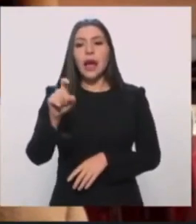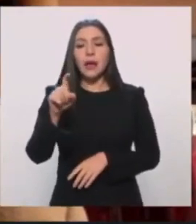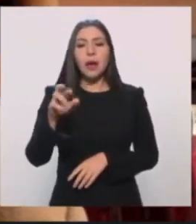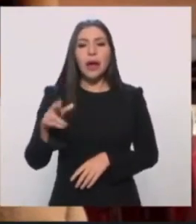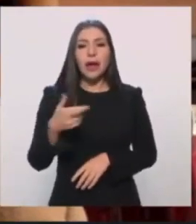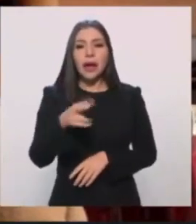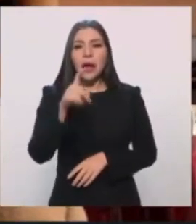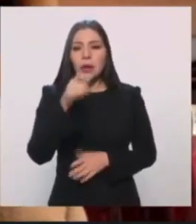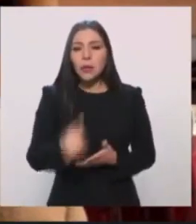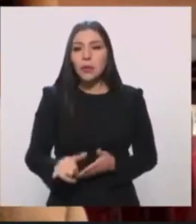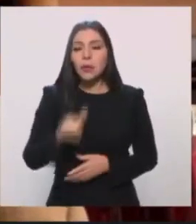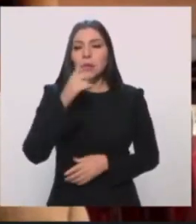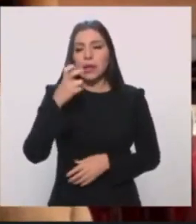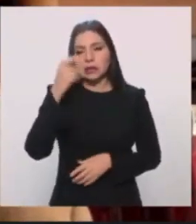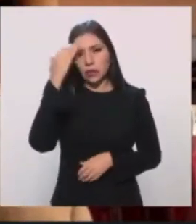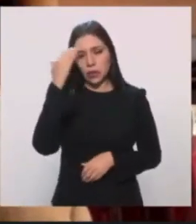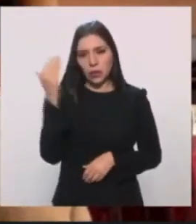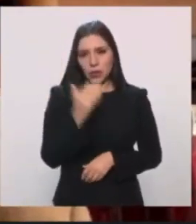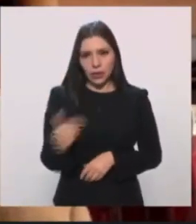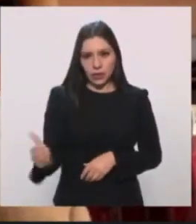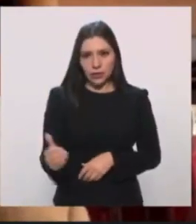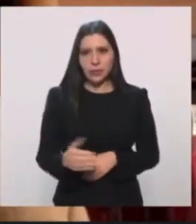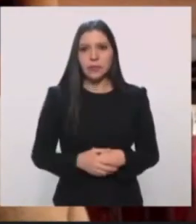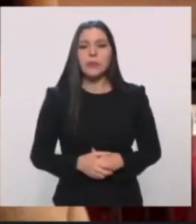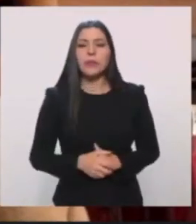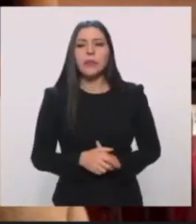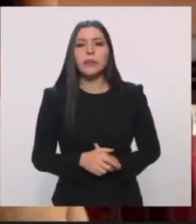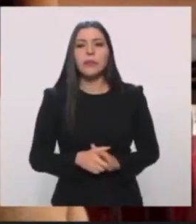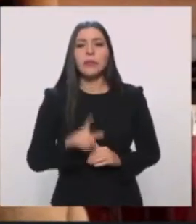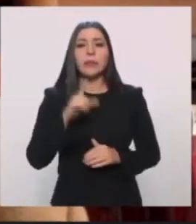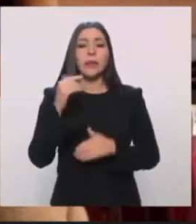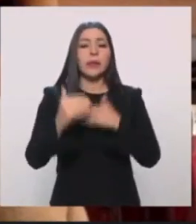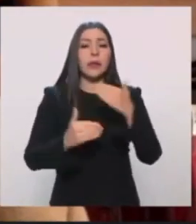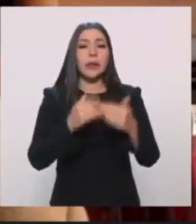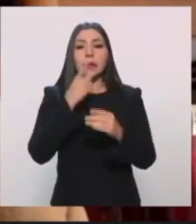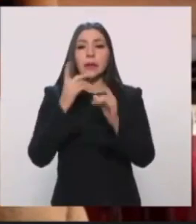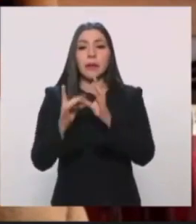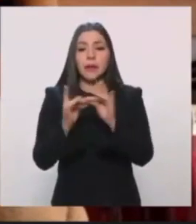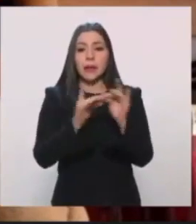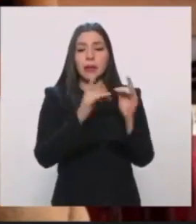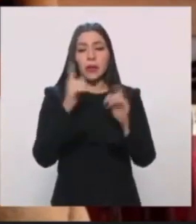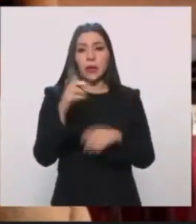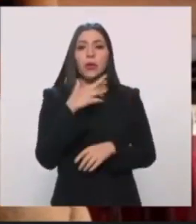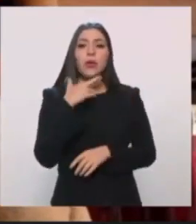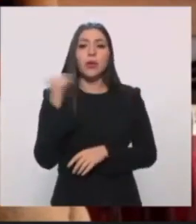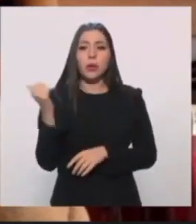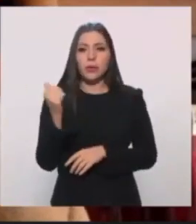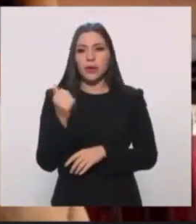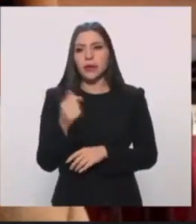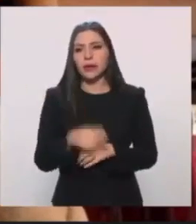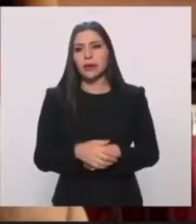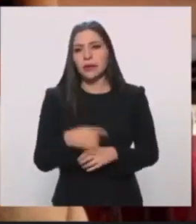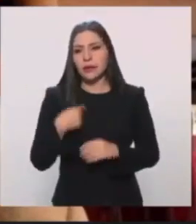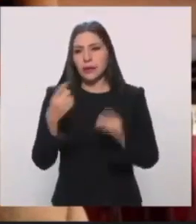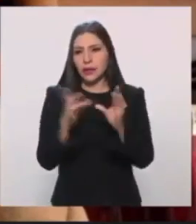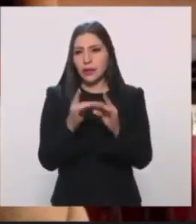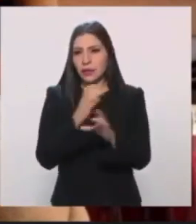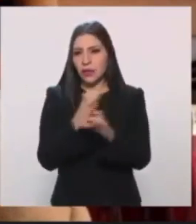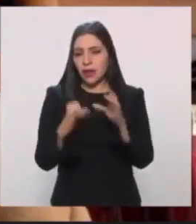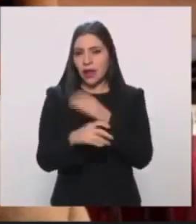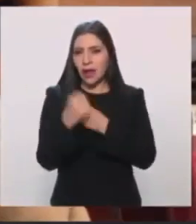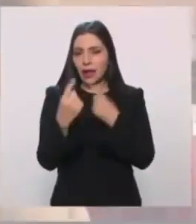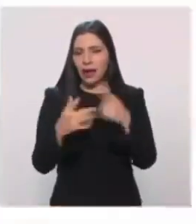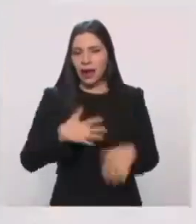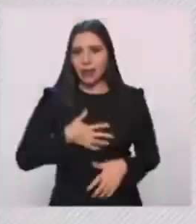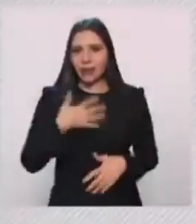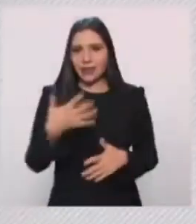tan terrible. Ya también los romanos se sabe que tenían algunas, voy a contar algunas cositas asquerosas, pero